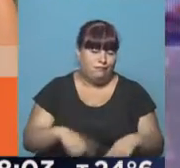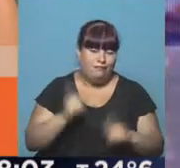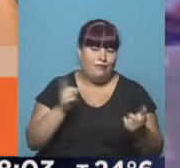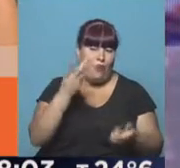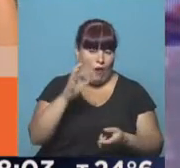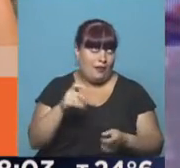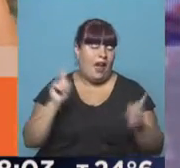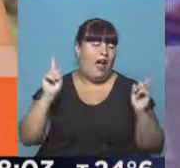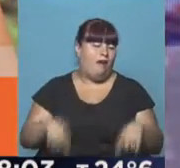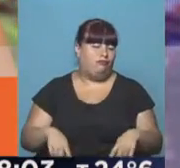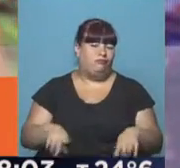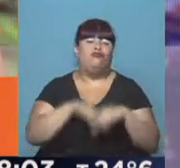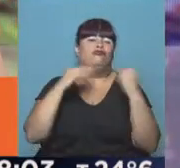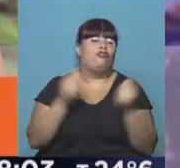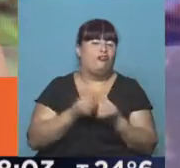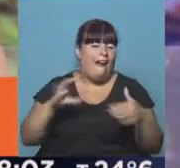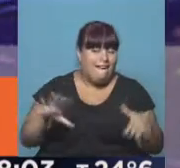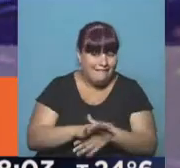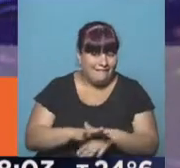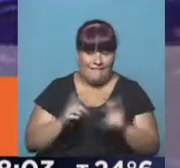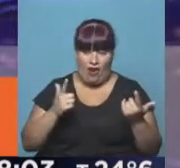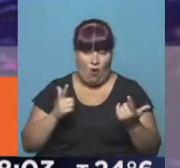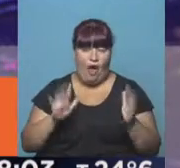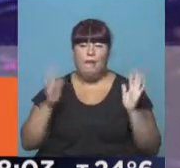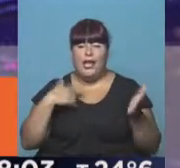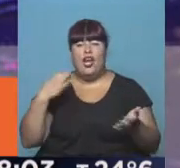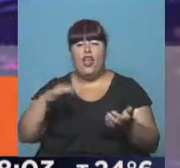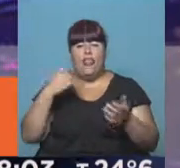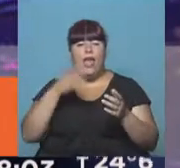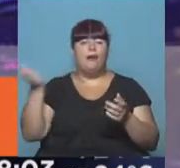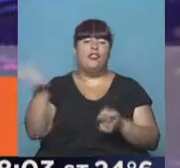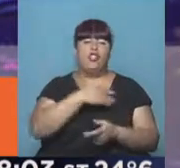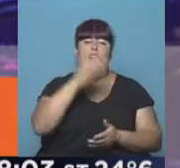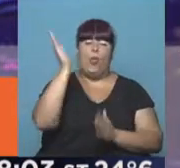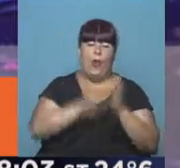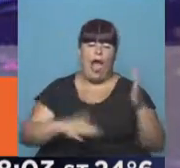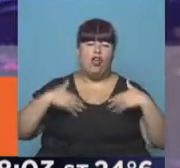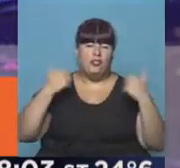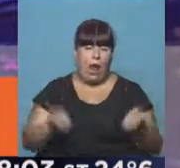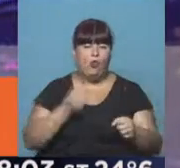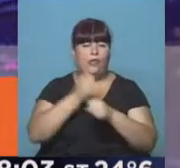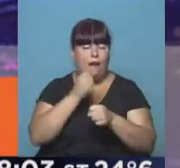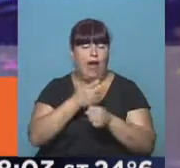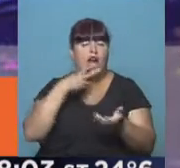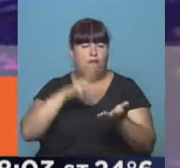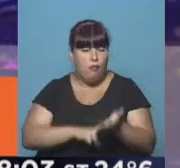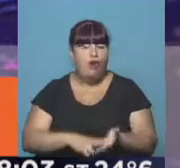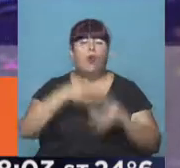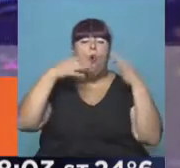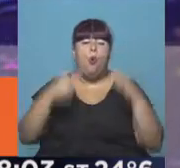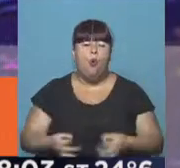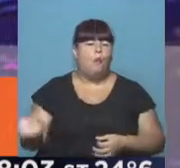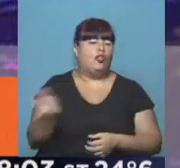no se conoce lo que no exactamente lo cierto pero tenemos que ir a toda la formalidad sanitaria laboral impositiva a cumplir con